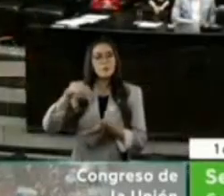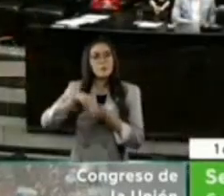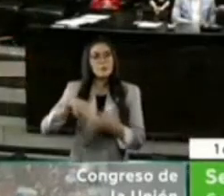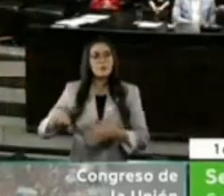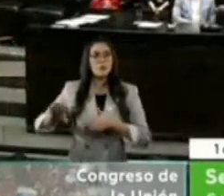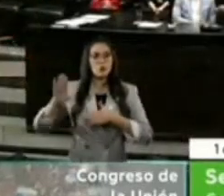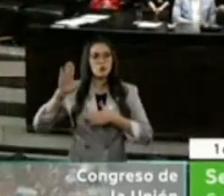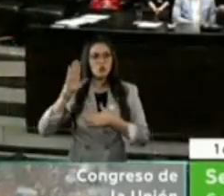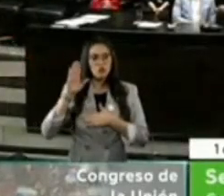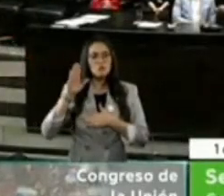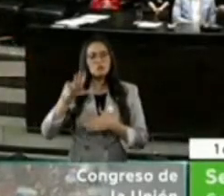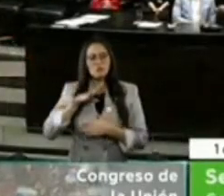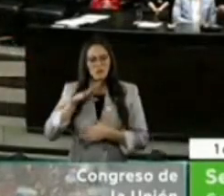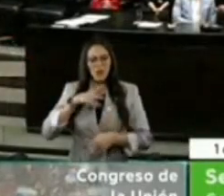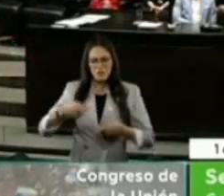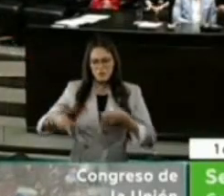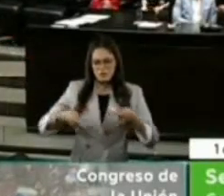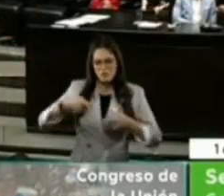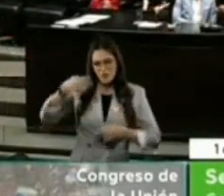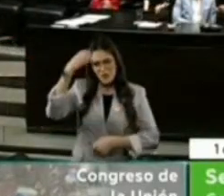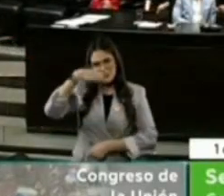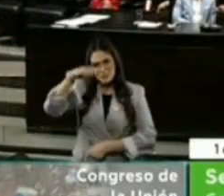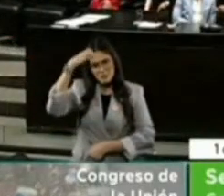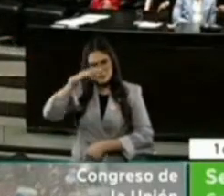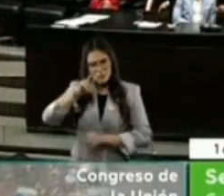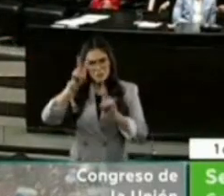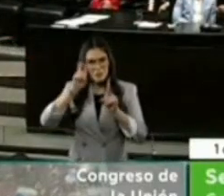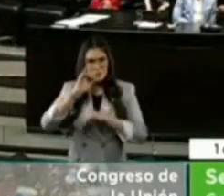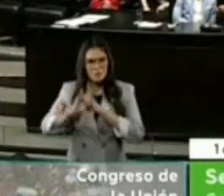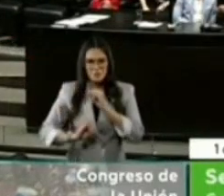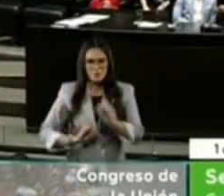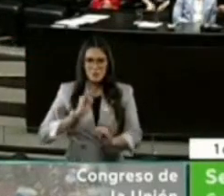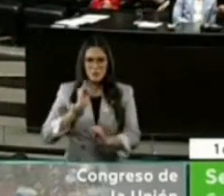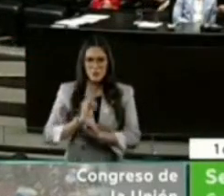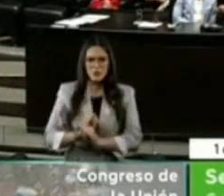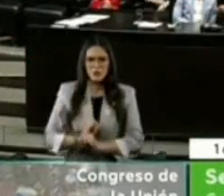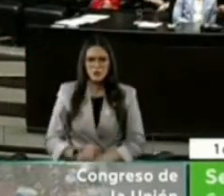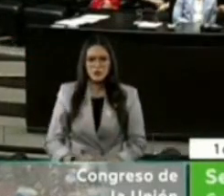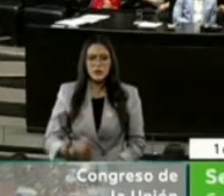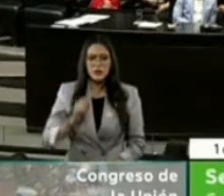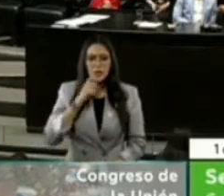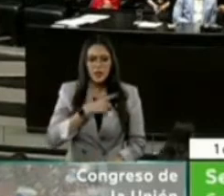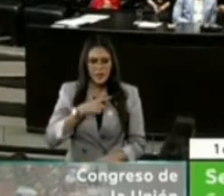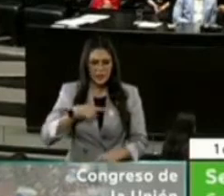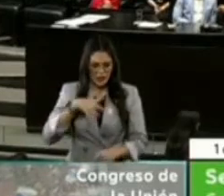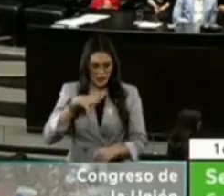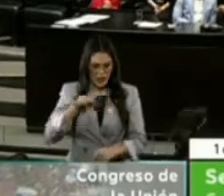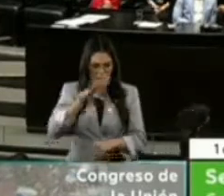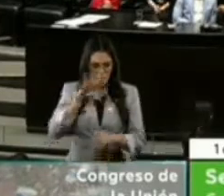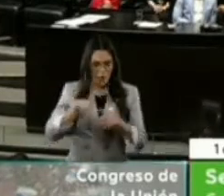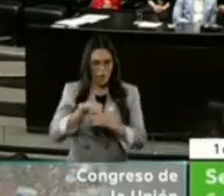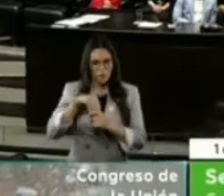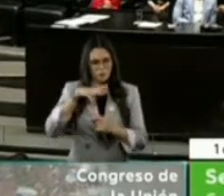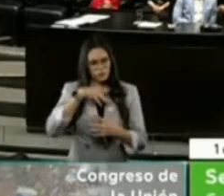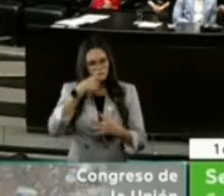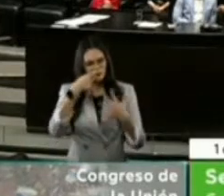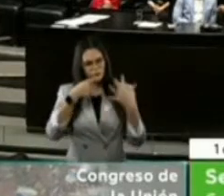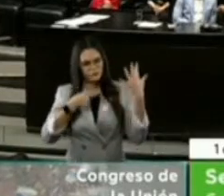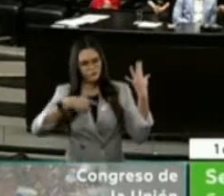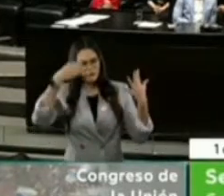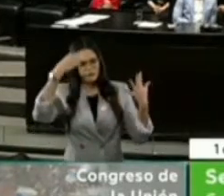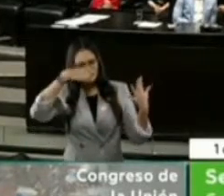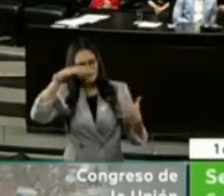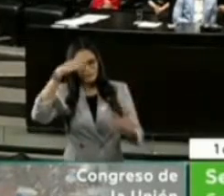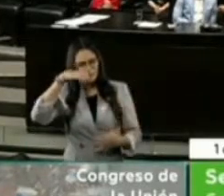culpable, ¿no? O sea, nunca ha admitido una culpabilidad y eso pues también ayuda